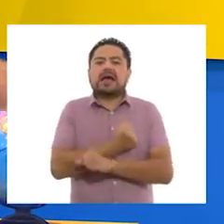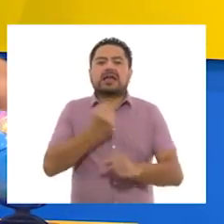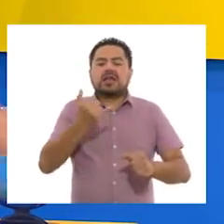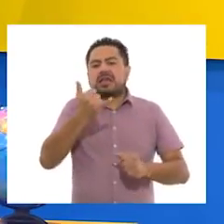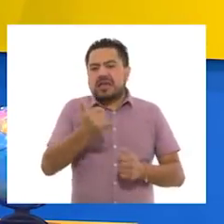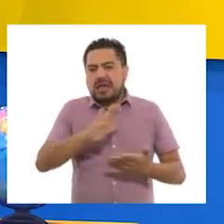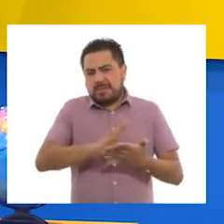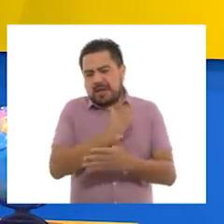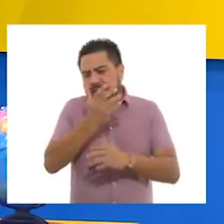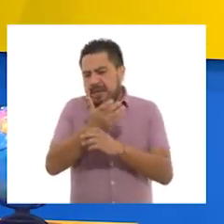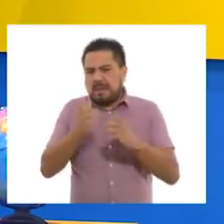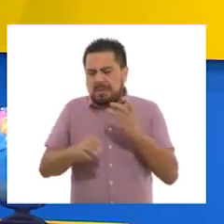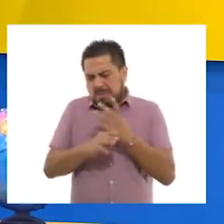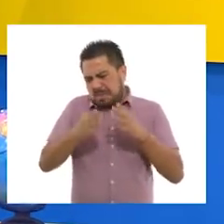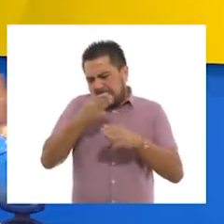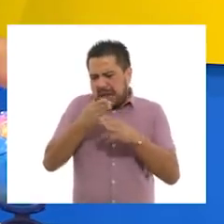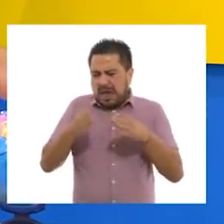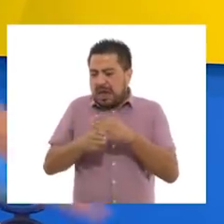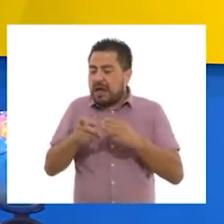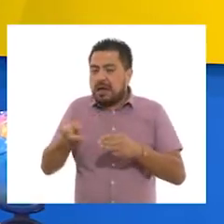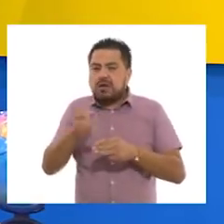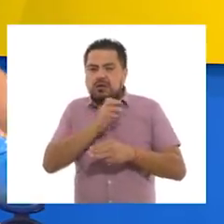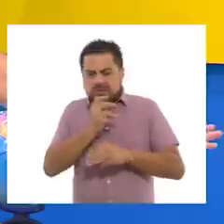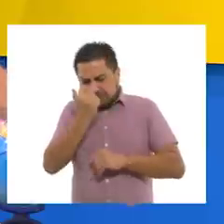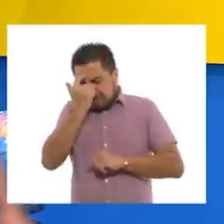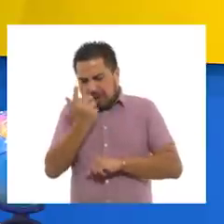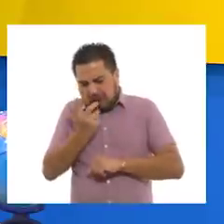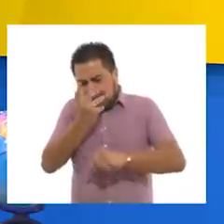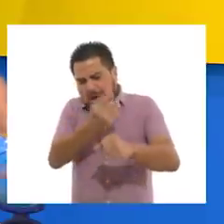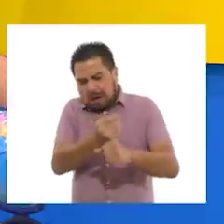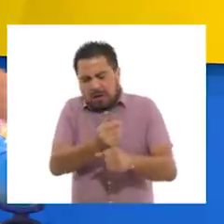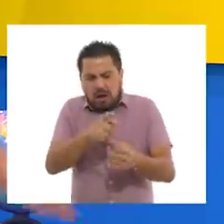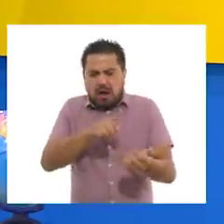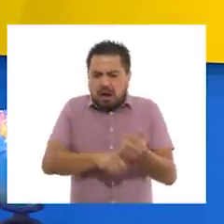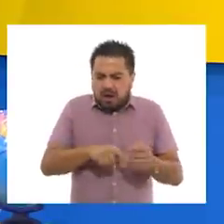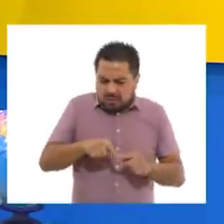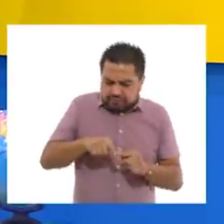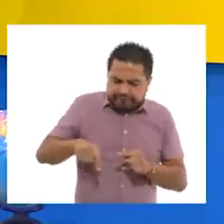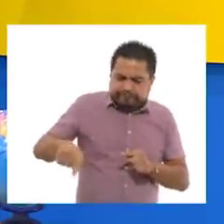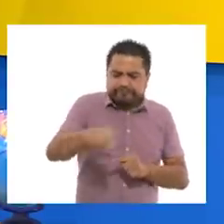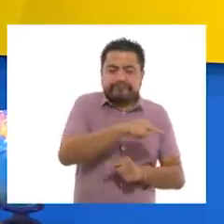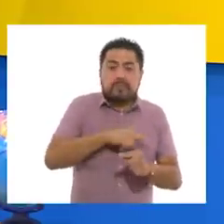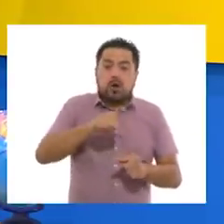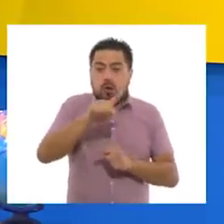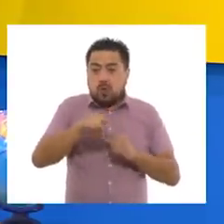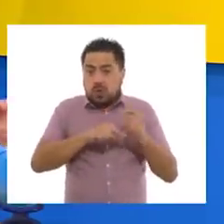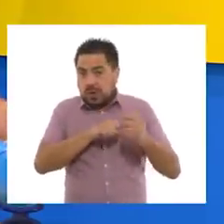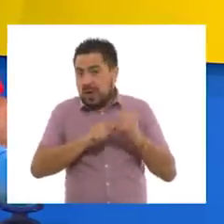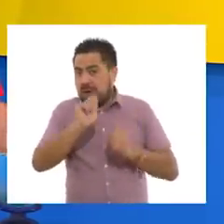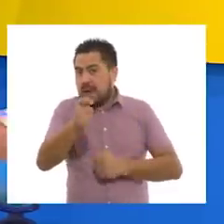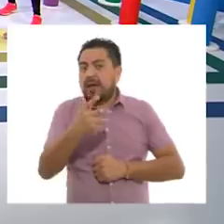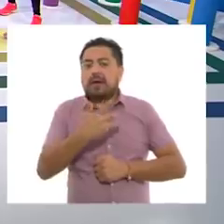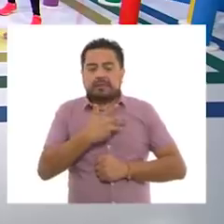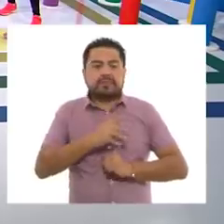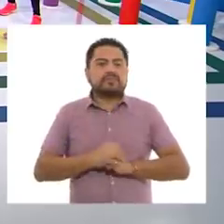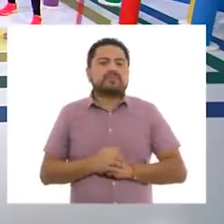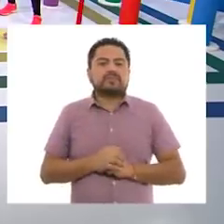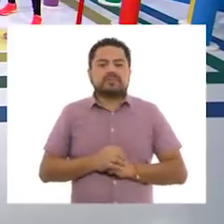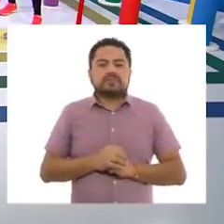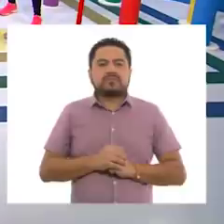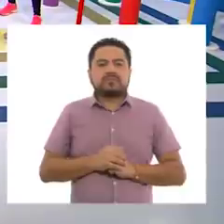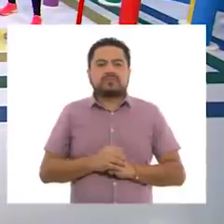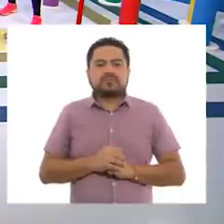y el resto de los materiales, vas a diseñar un recorrido en ese espacio donde estás tú. ¿Un recorrido así? Sí. Se